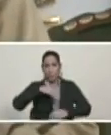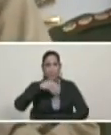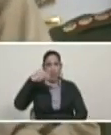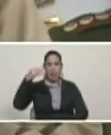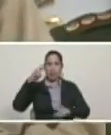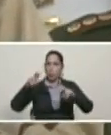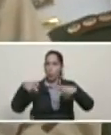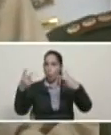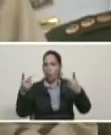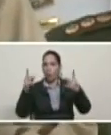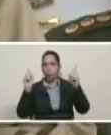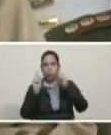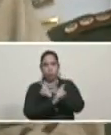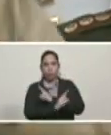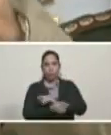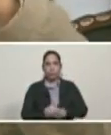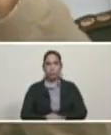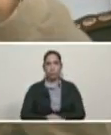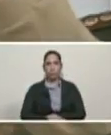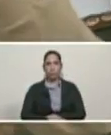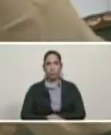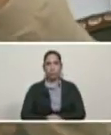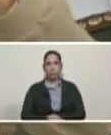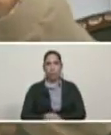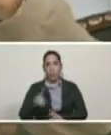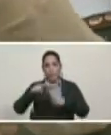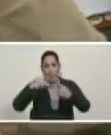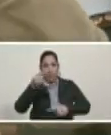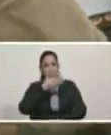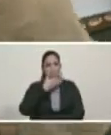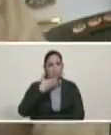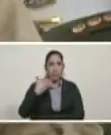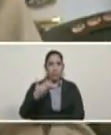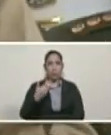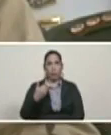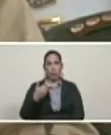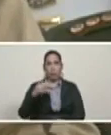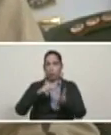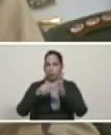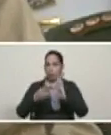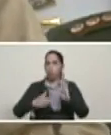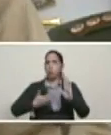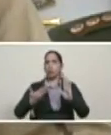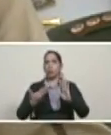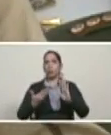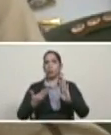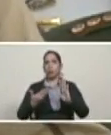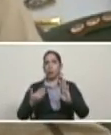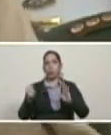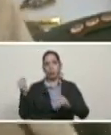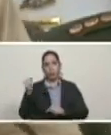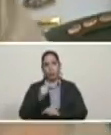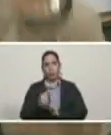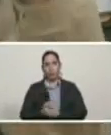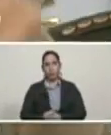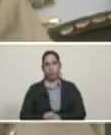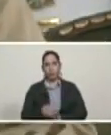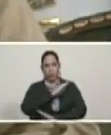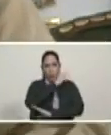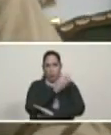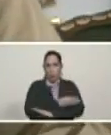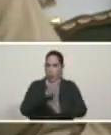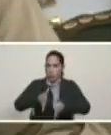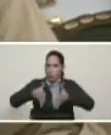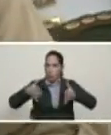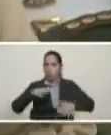renovada de que un mañana mejor es posible. Así que con gran fuerza